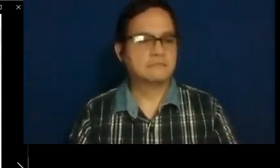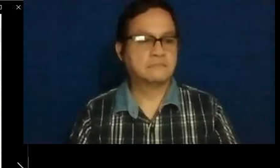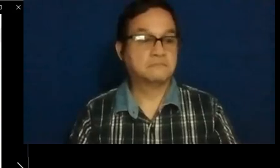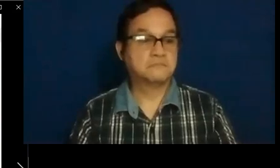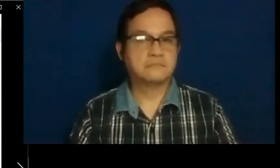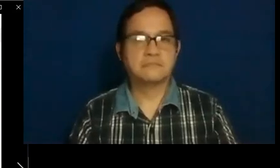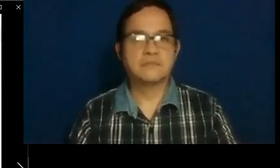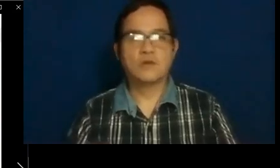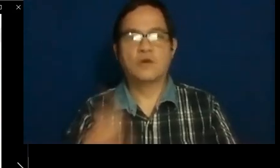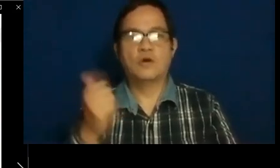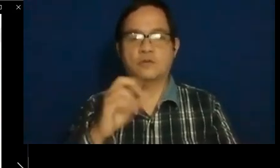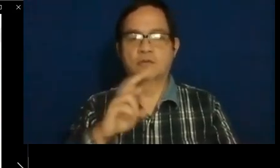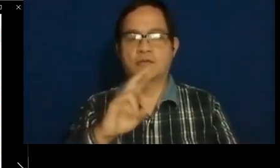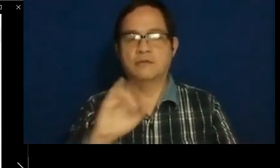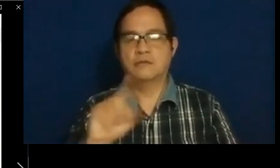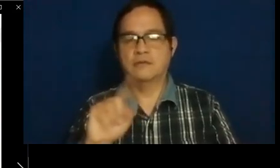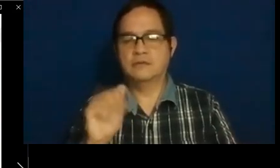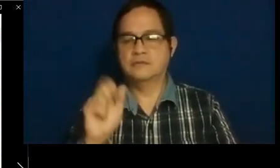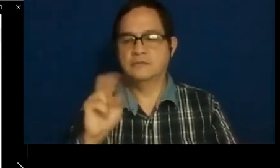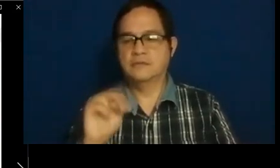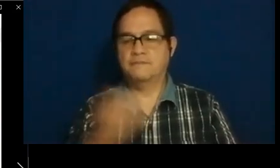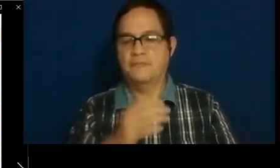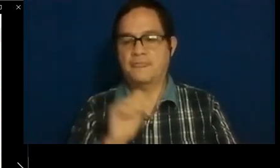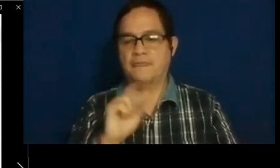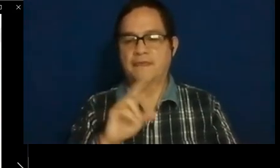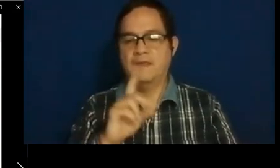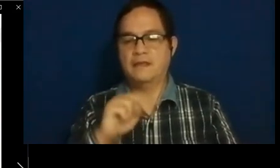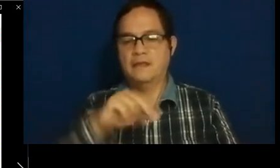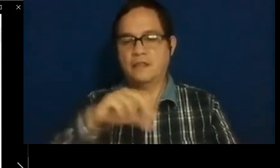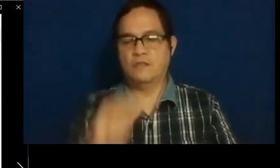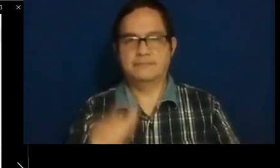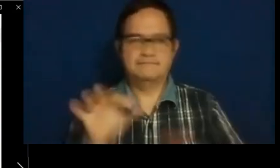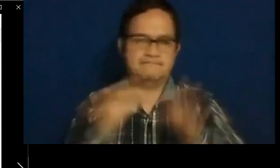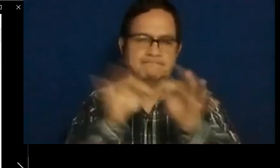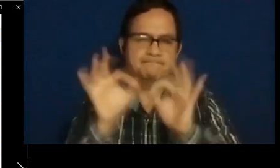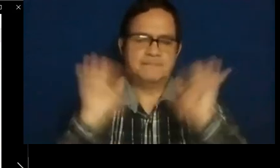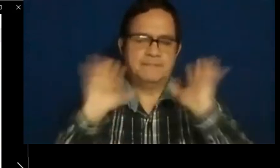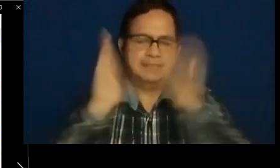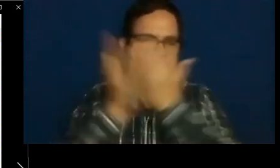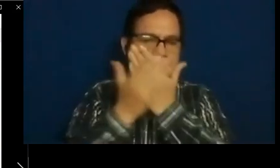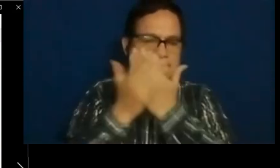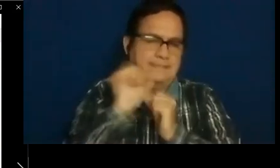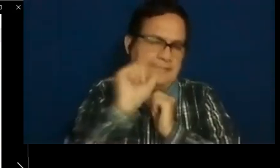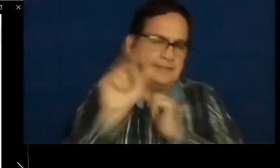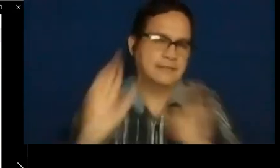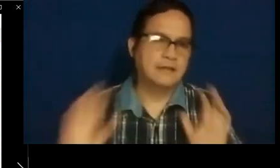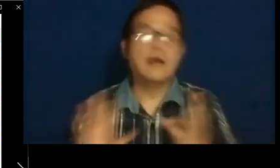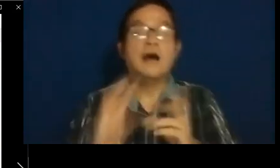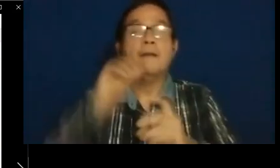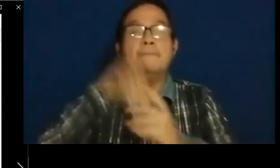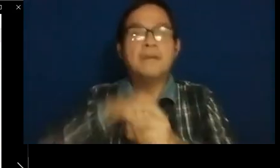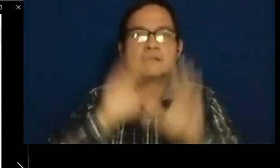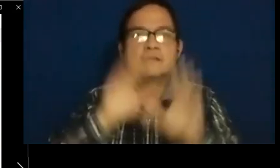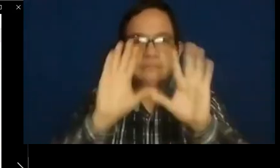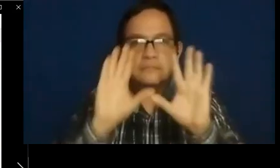Profe, buen día, con Cristian Cardona. Una Hola, preguntita, sí. de pronto como para aclarar, ahí mismo en el puntico de